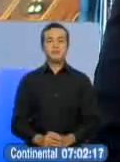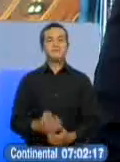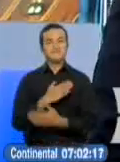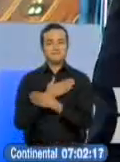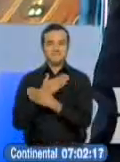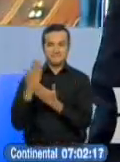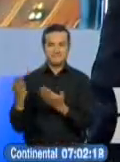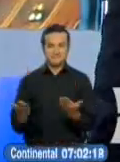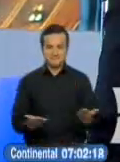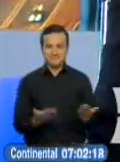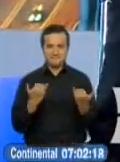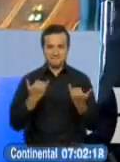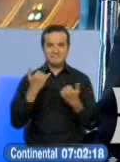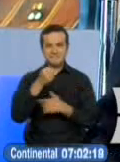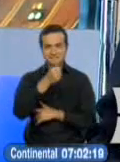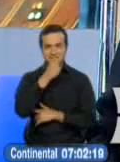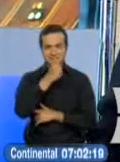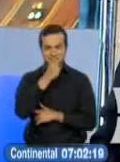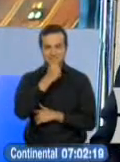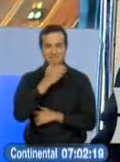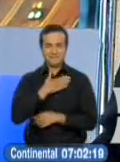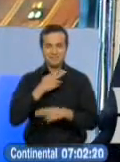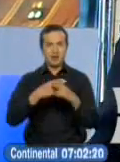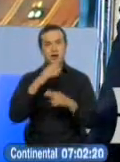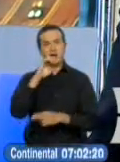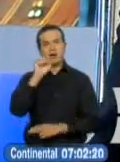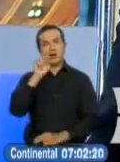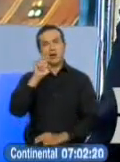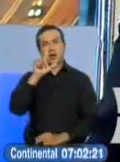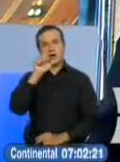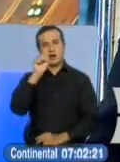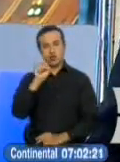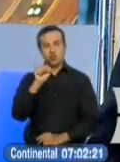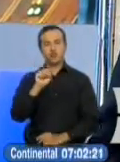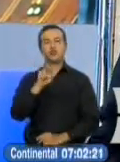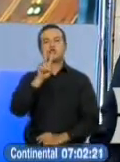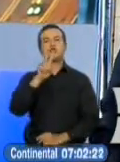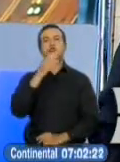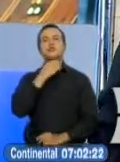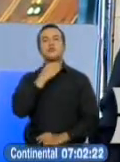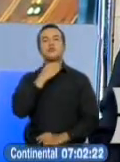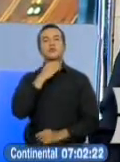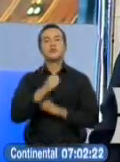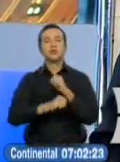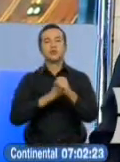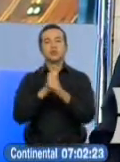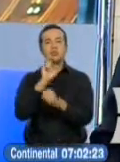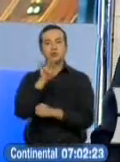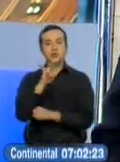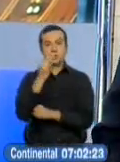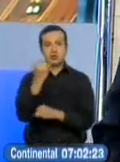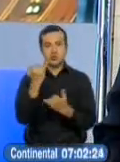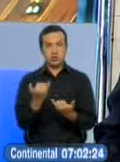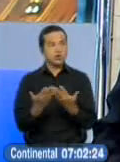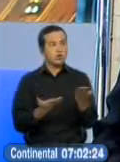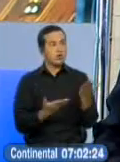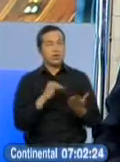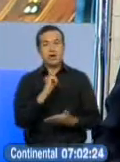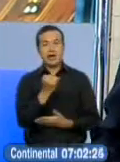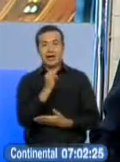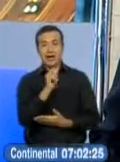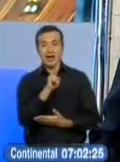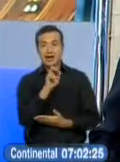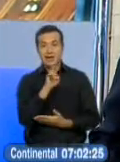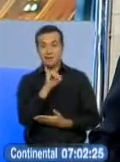Bienvenidos amigos televidentes, esto es Pensamiento Crítico, soy Carlos Rabascal en este 2 de agosto del 2017. En este día tendré a Javier Díaz, presidente ejecutivo